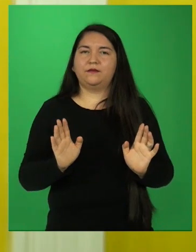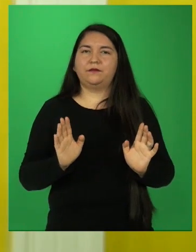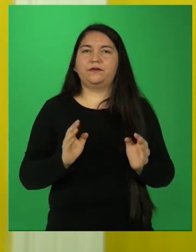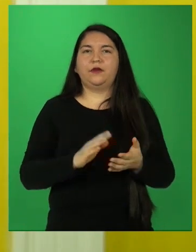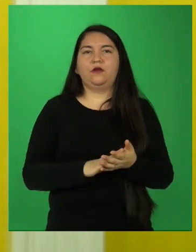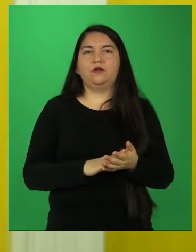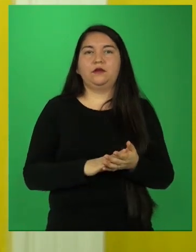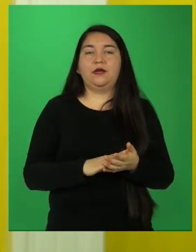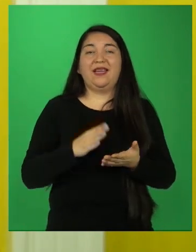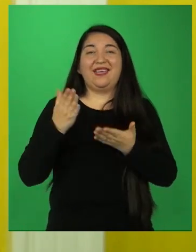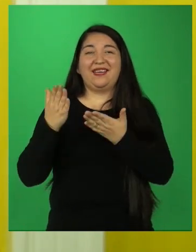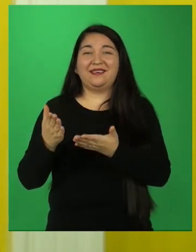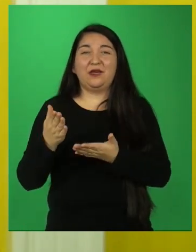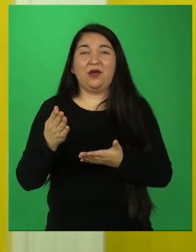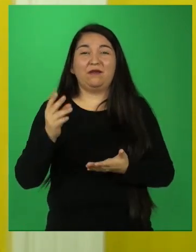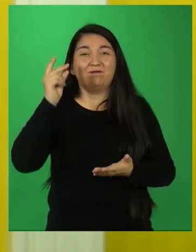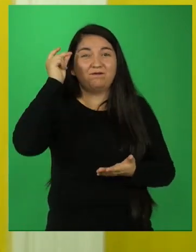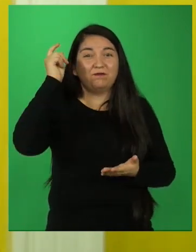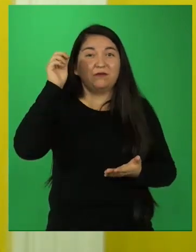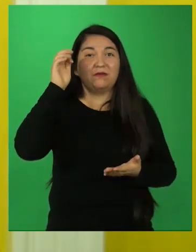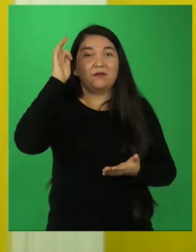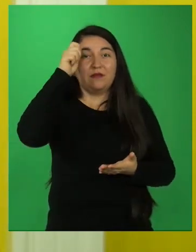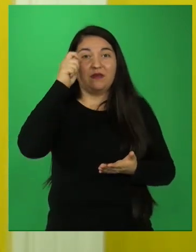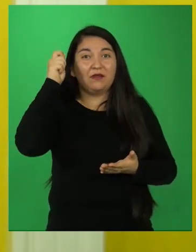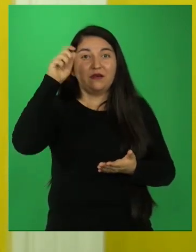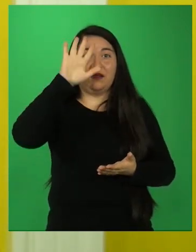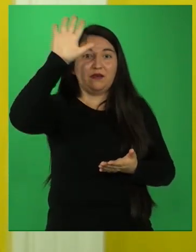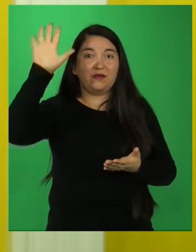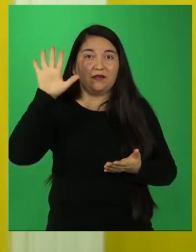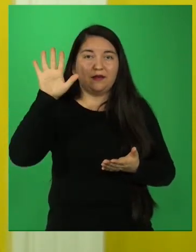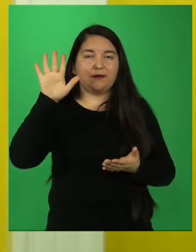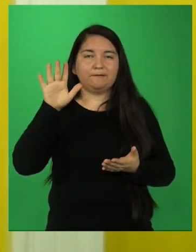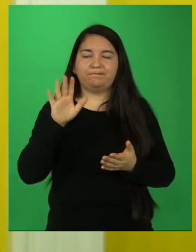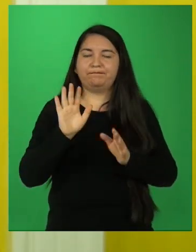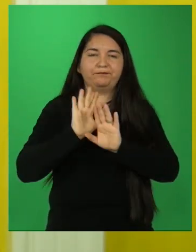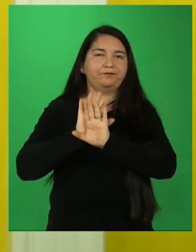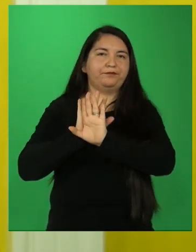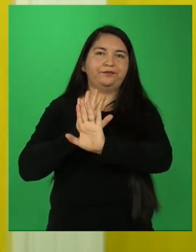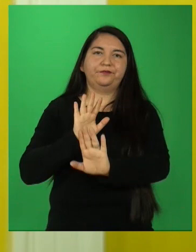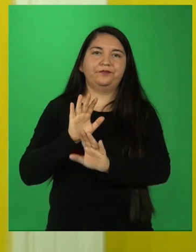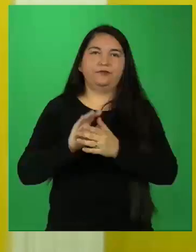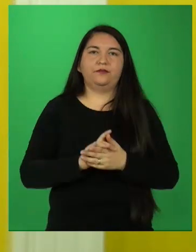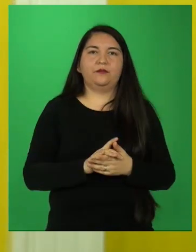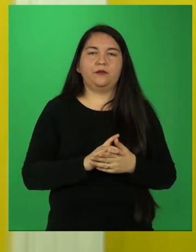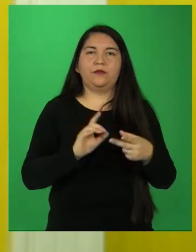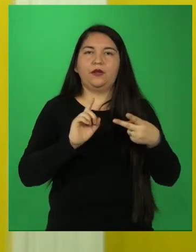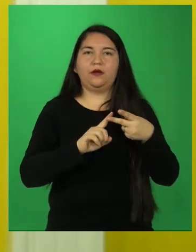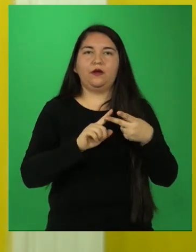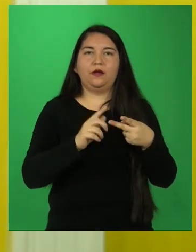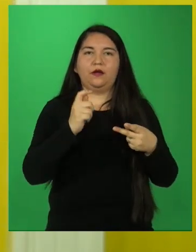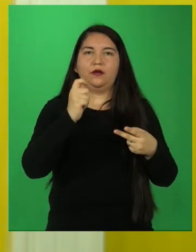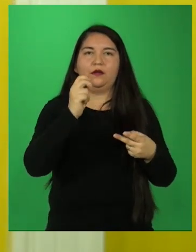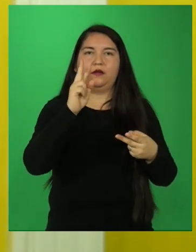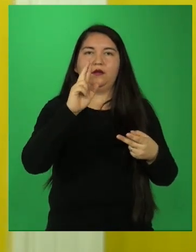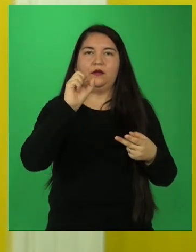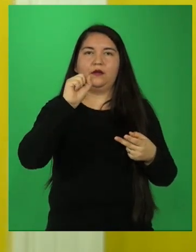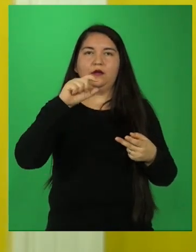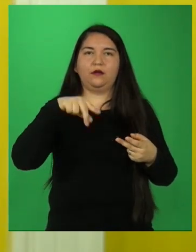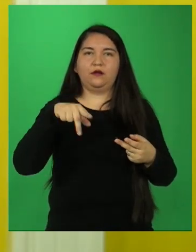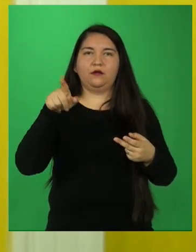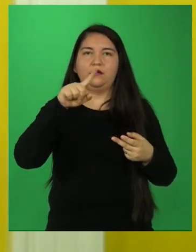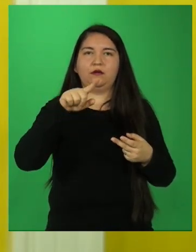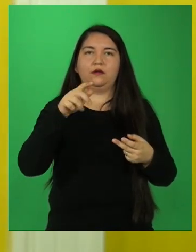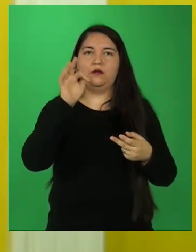refutó su pensamiento. Y por eso nace el segundo pensamiento, que es el transformismo. El